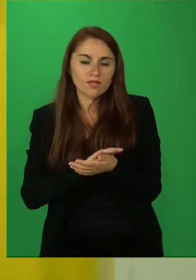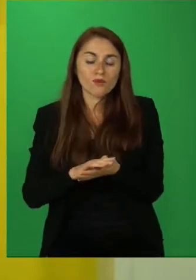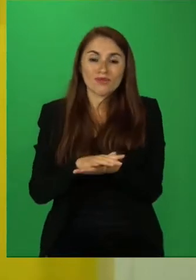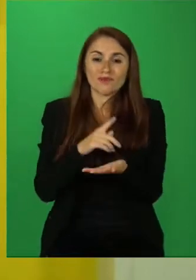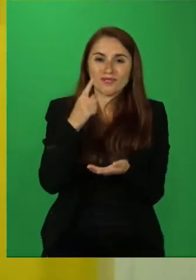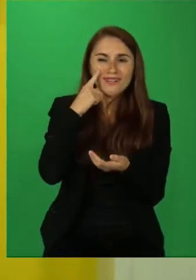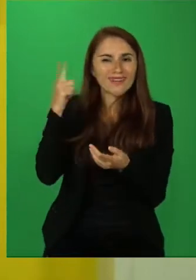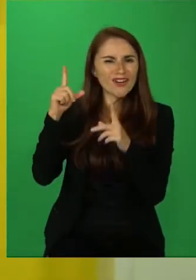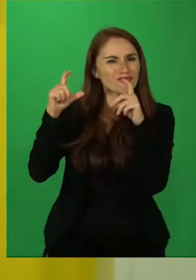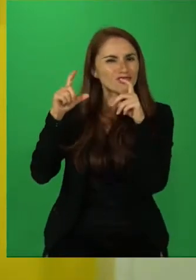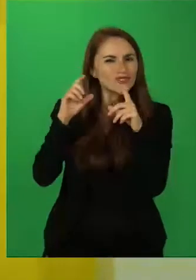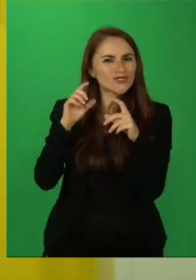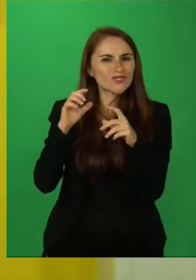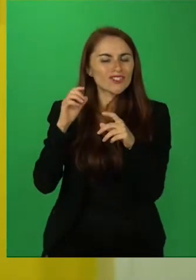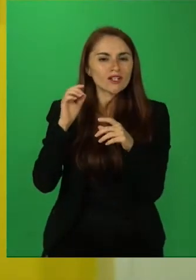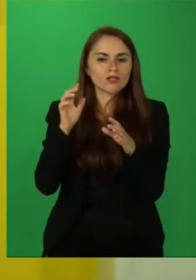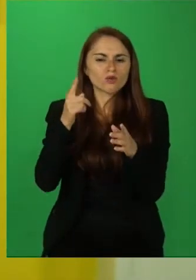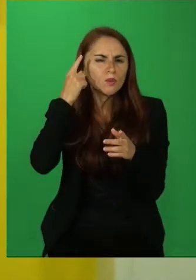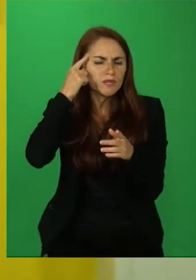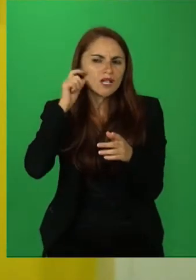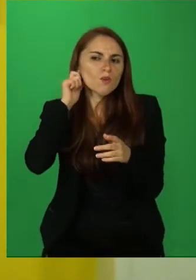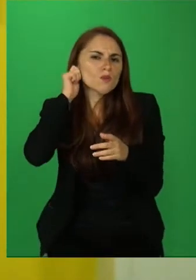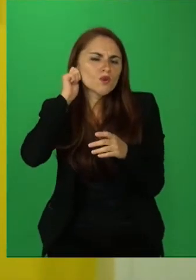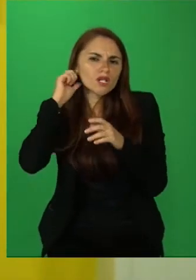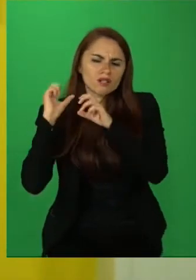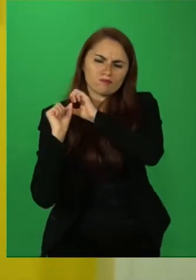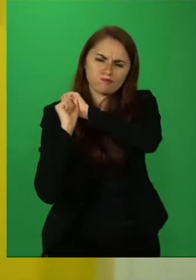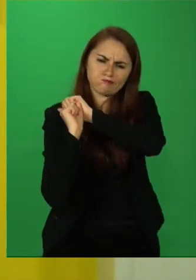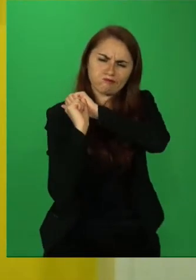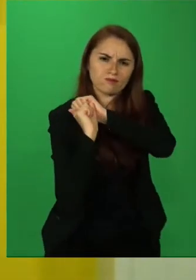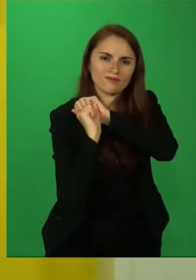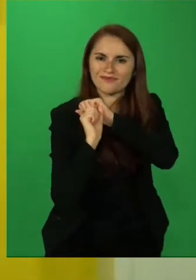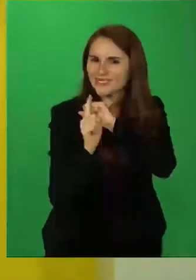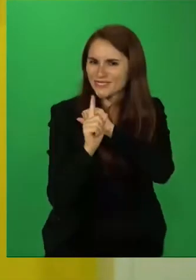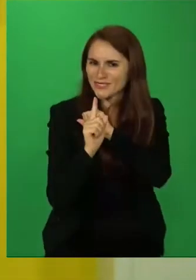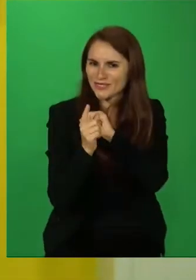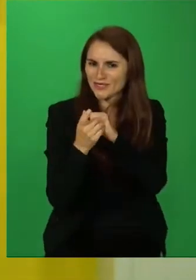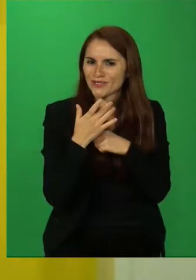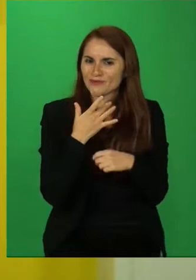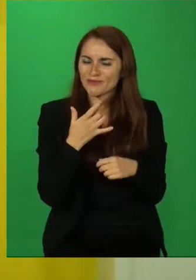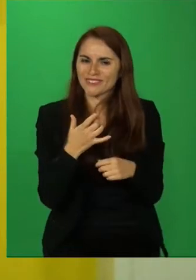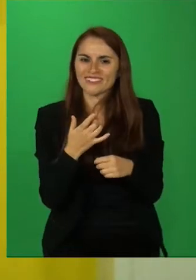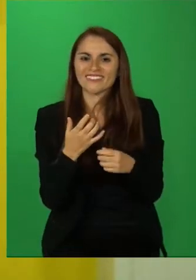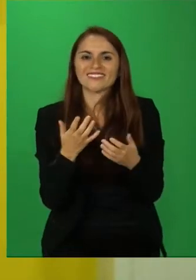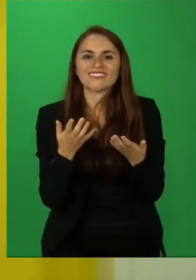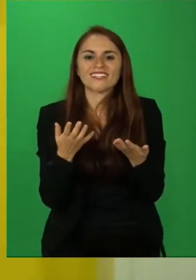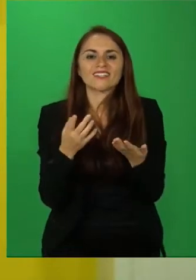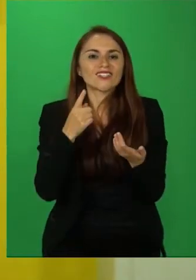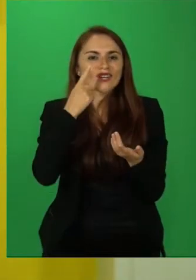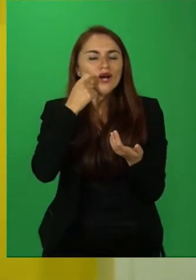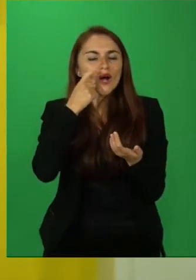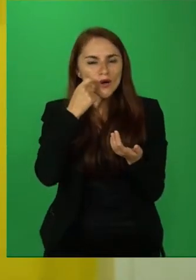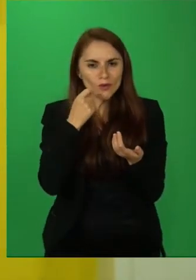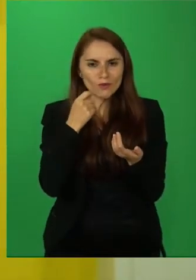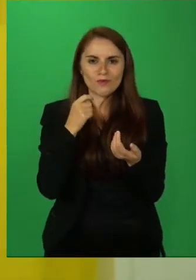quién era Sísifo, podrías haber pensado que era una mujer de otra época cargando una